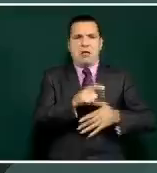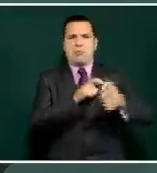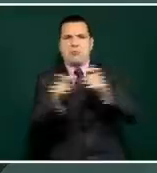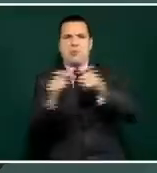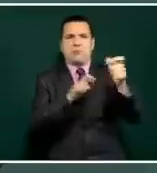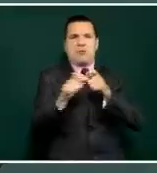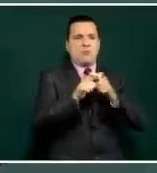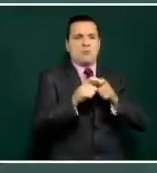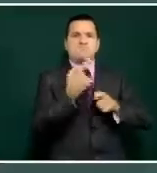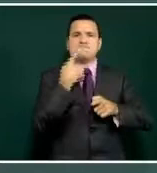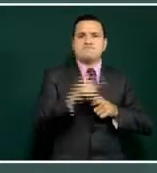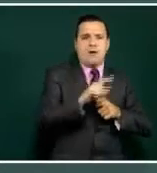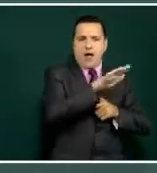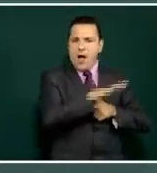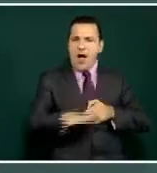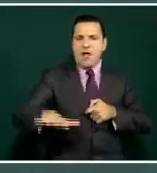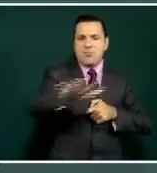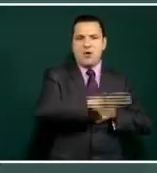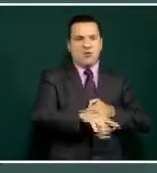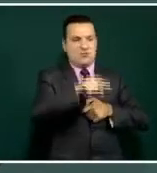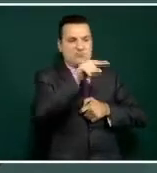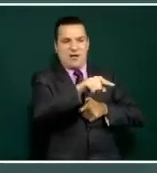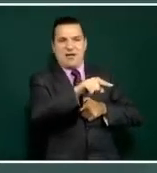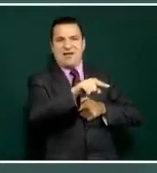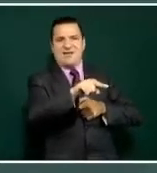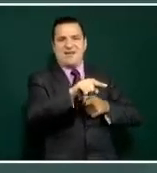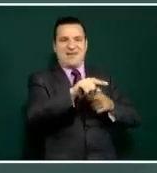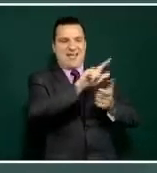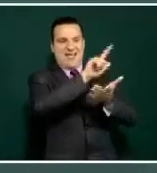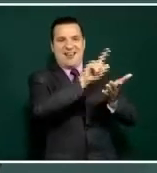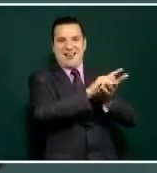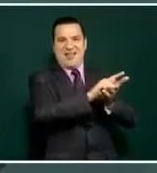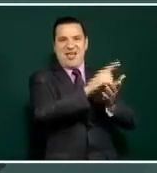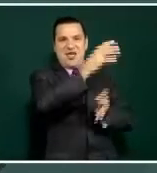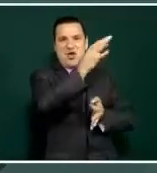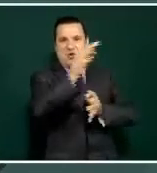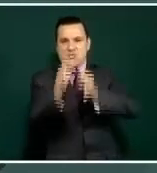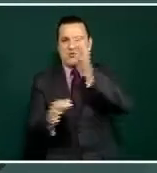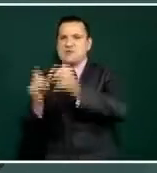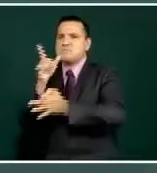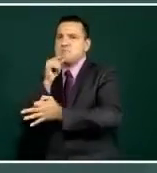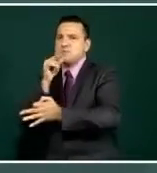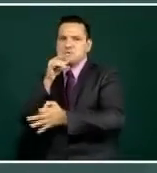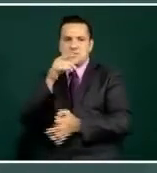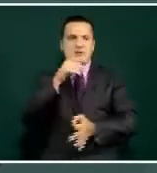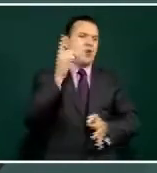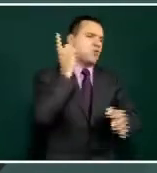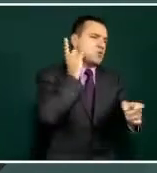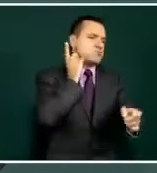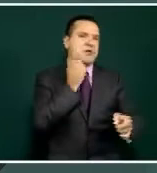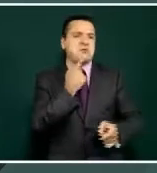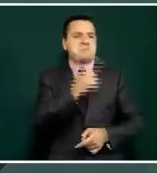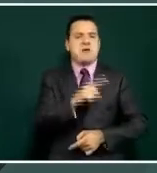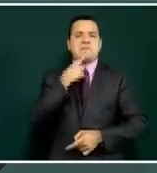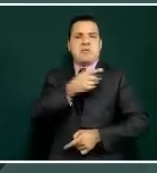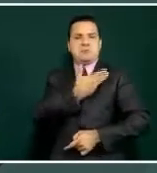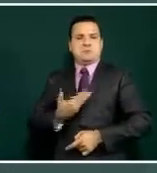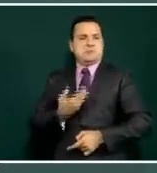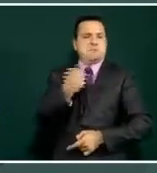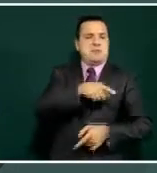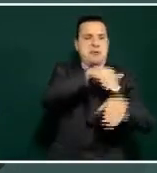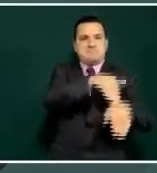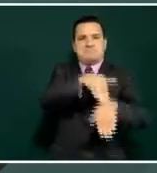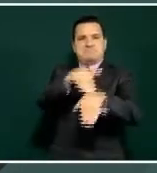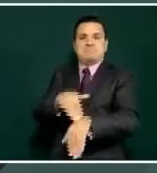mandaba en el poder legislativo, en el poder judicial. Ya no es así, así